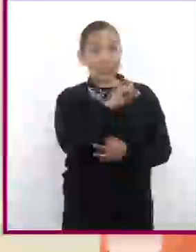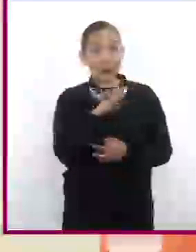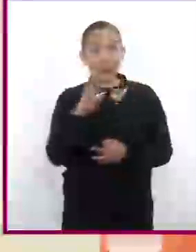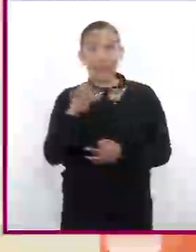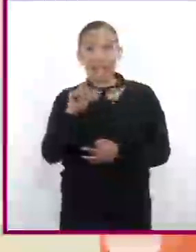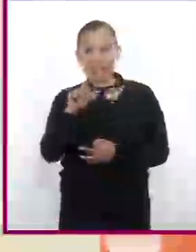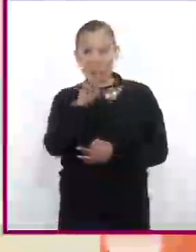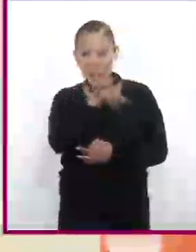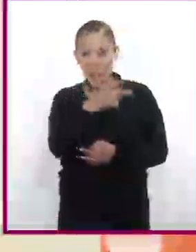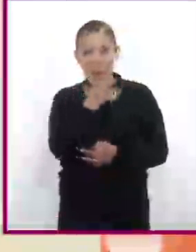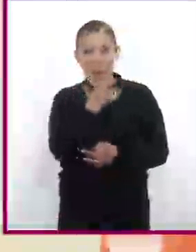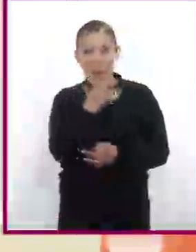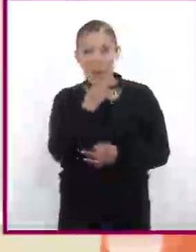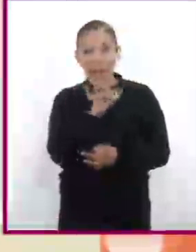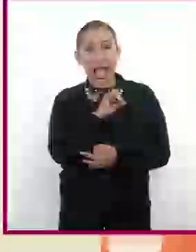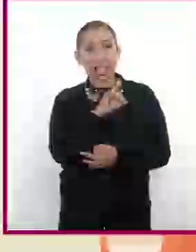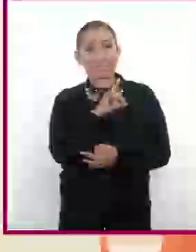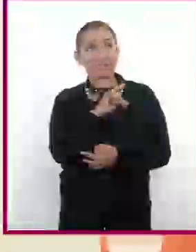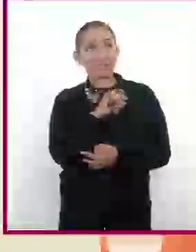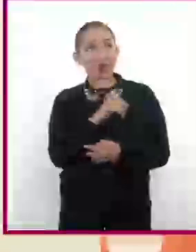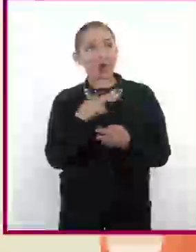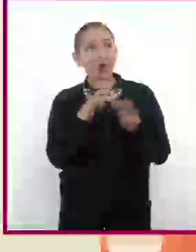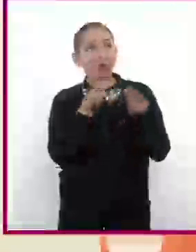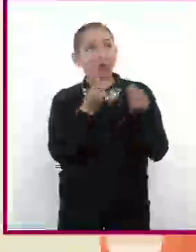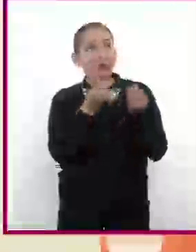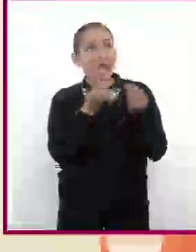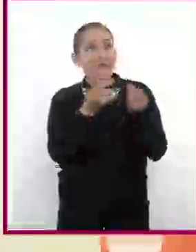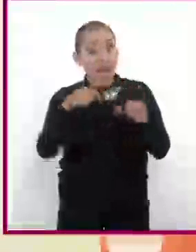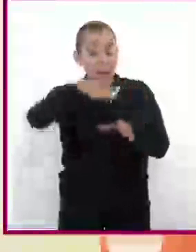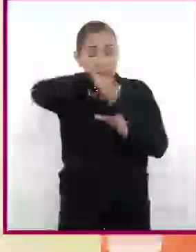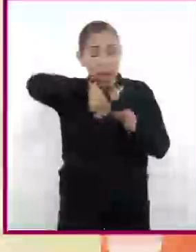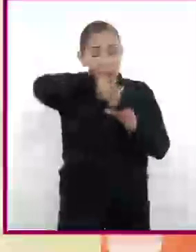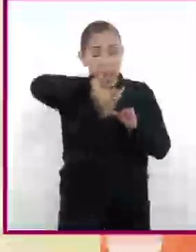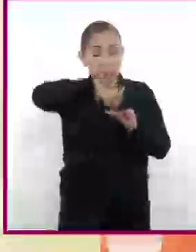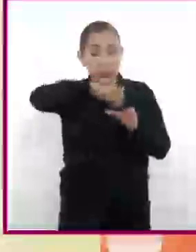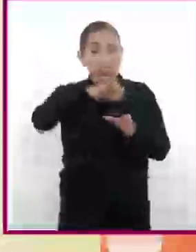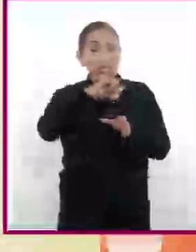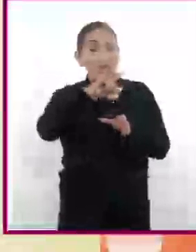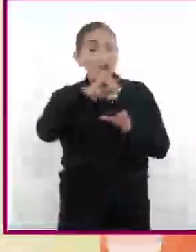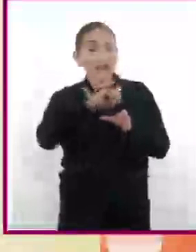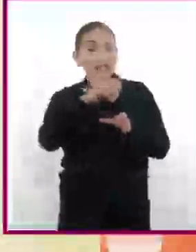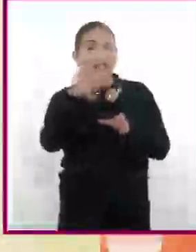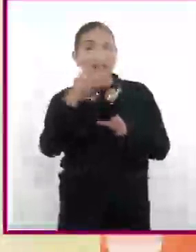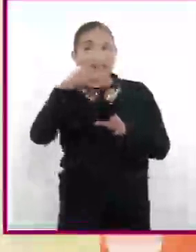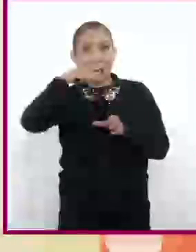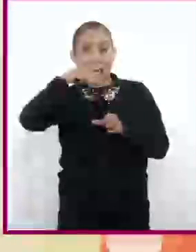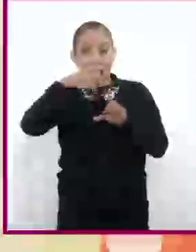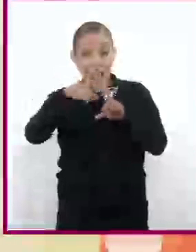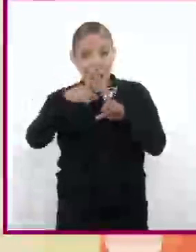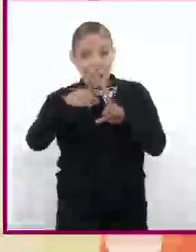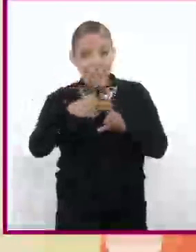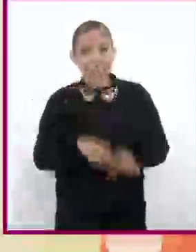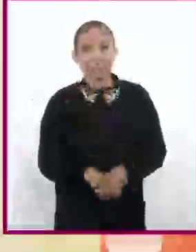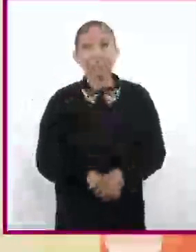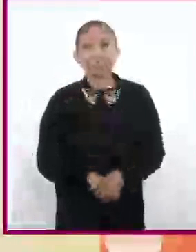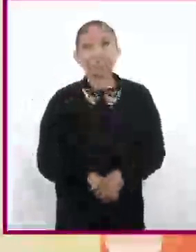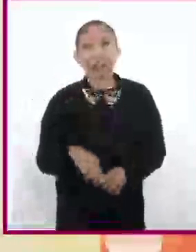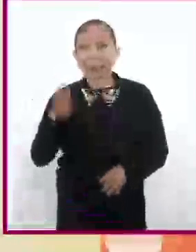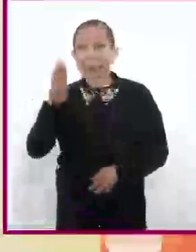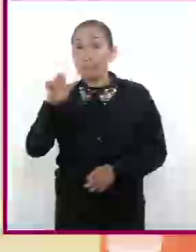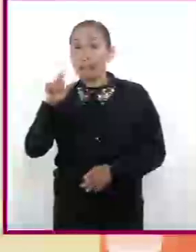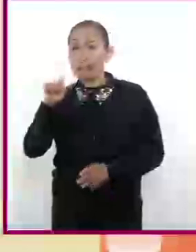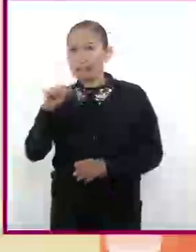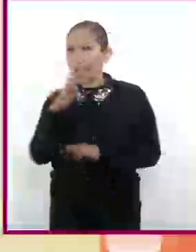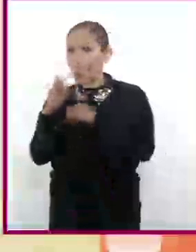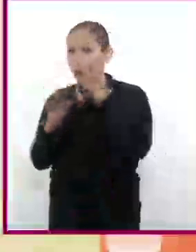de Arrhenius define un ácido como toda sustancia que en disolución libera iones H+, y una base